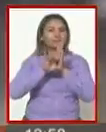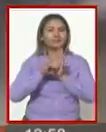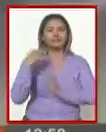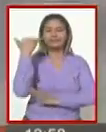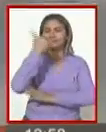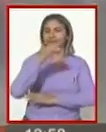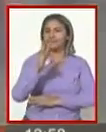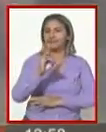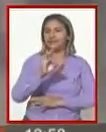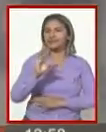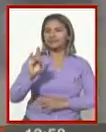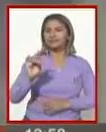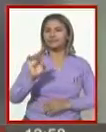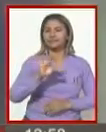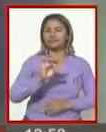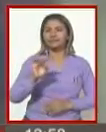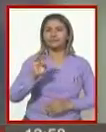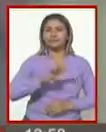imágenes al WhatsApp